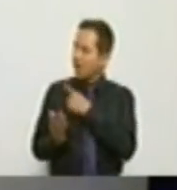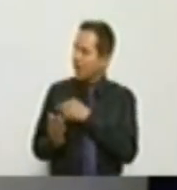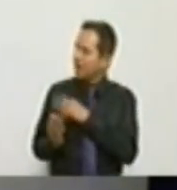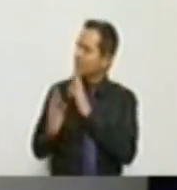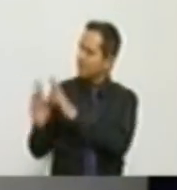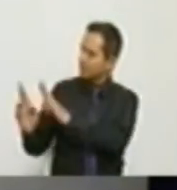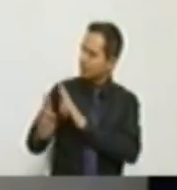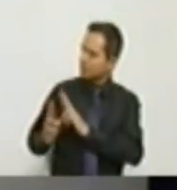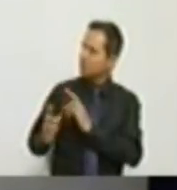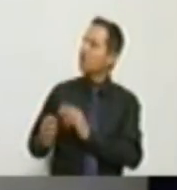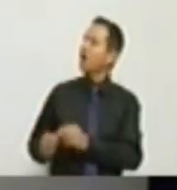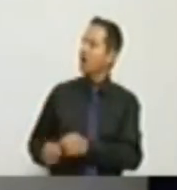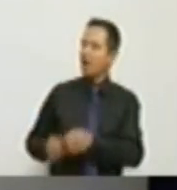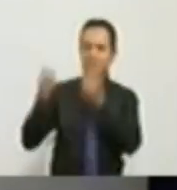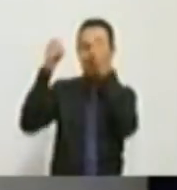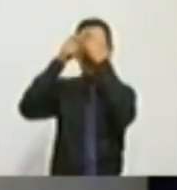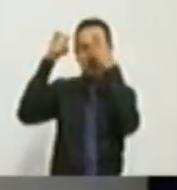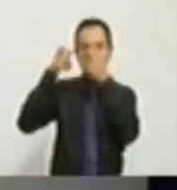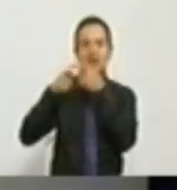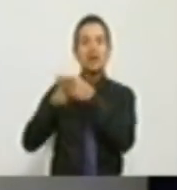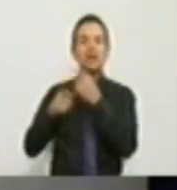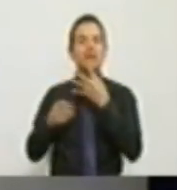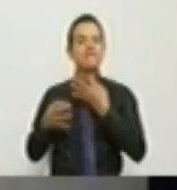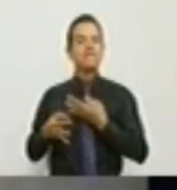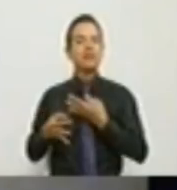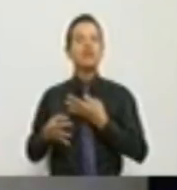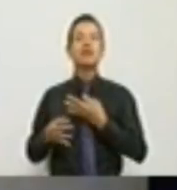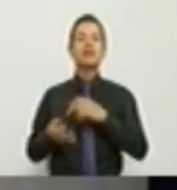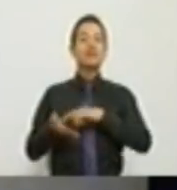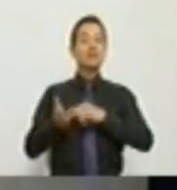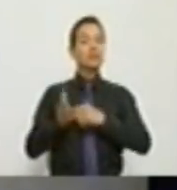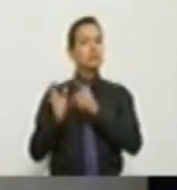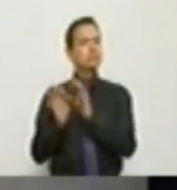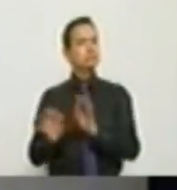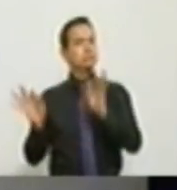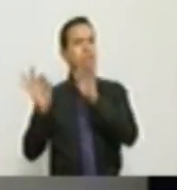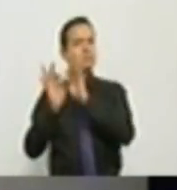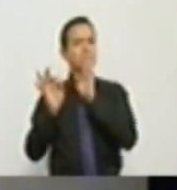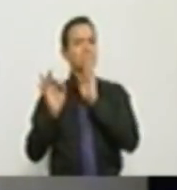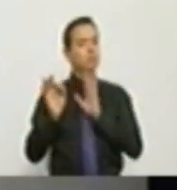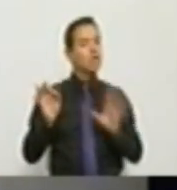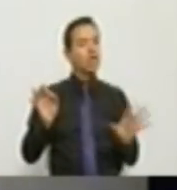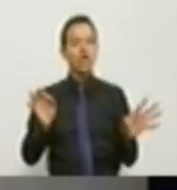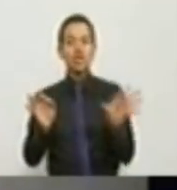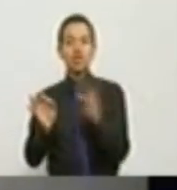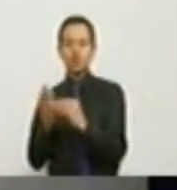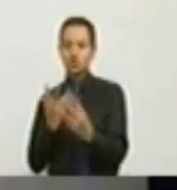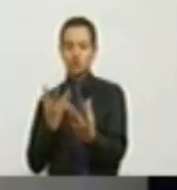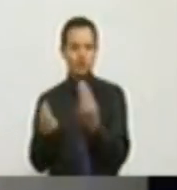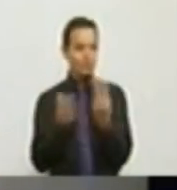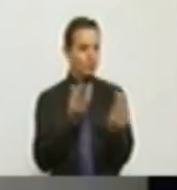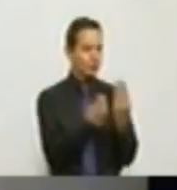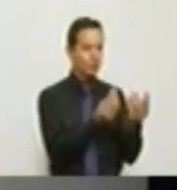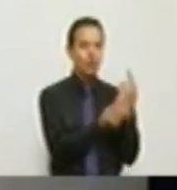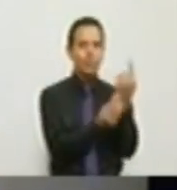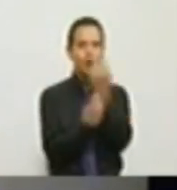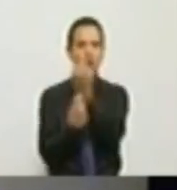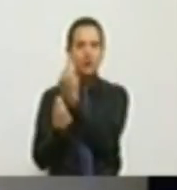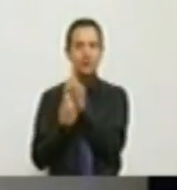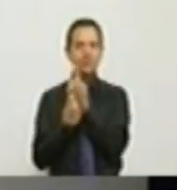del Consejo de Estado y que esa sentencia no solo es importante para todos los partidos políticos, sino que